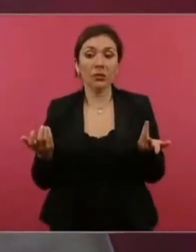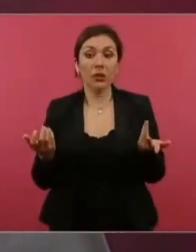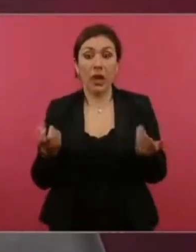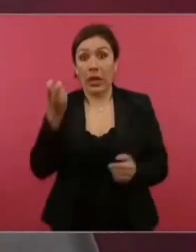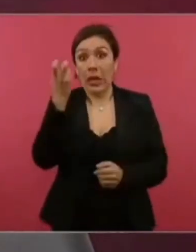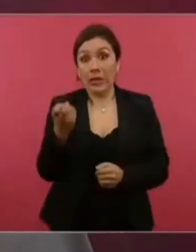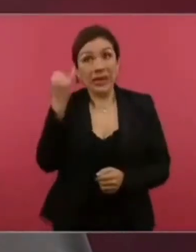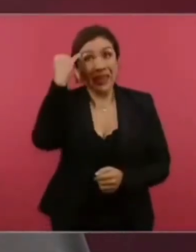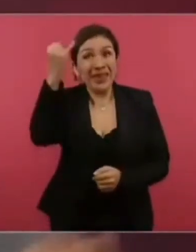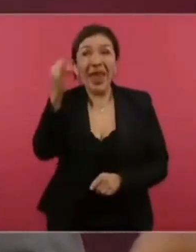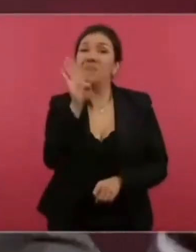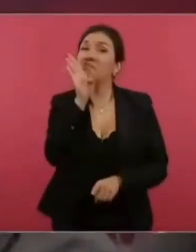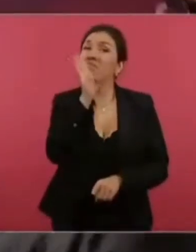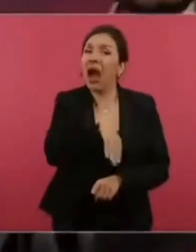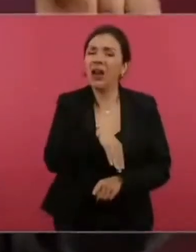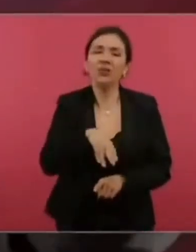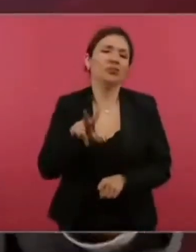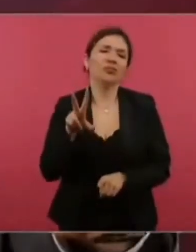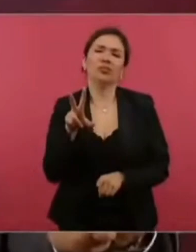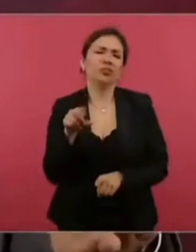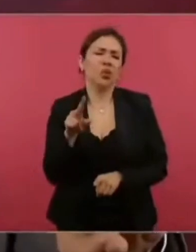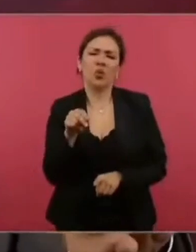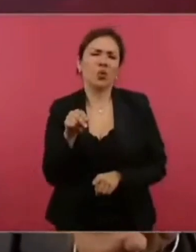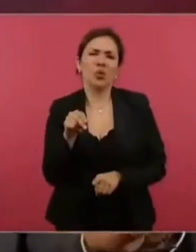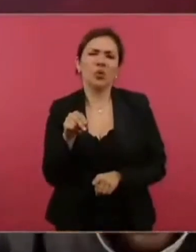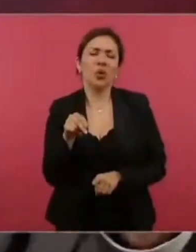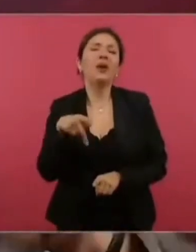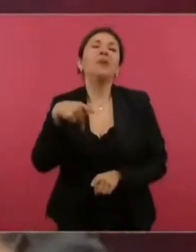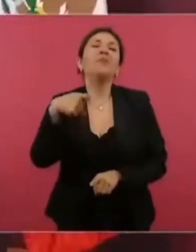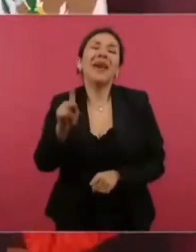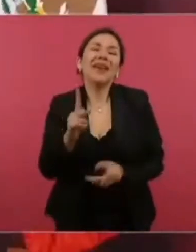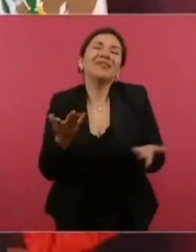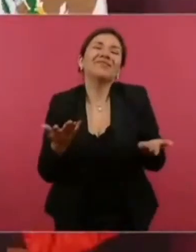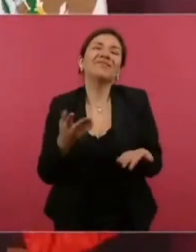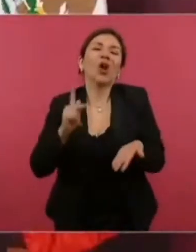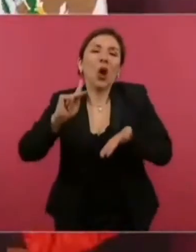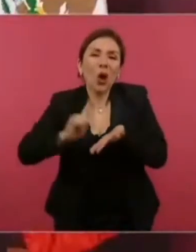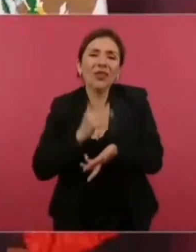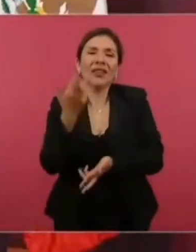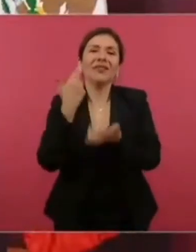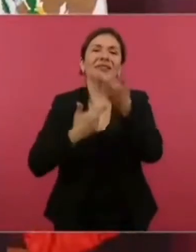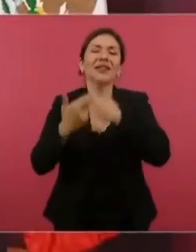sería mal negocio. Pero ahí volvemos otra vez a lo ideológico.